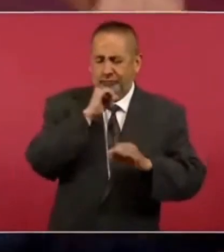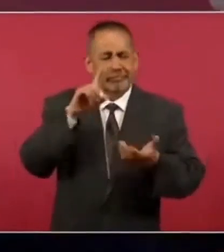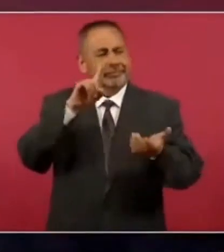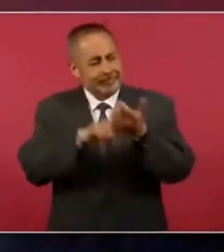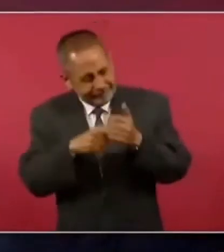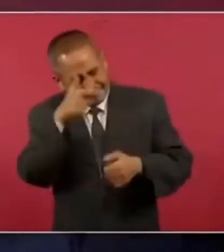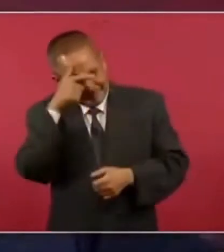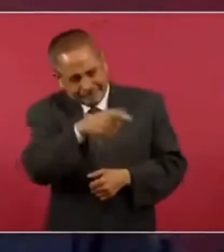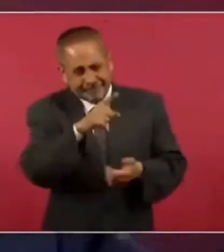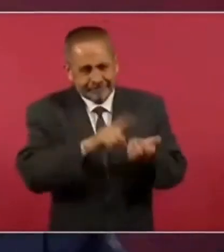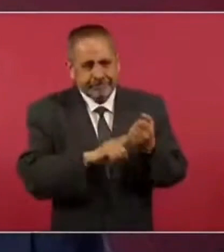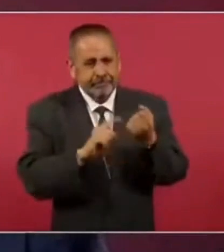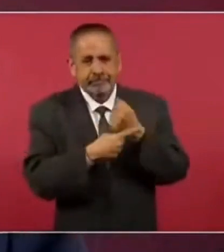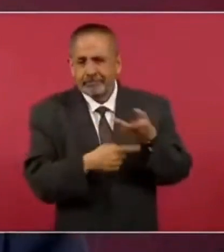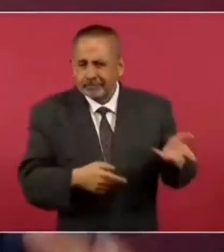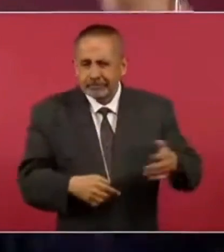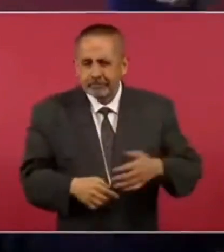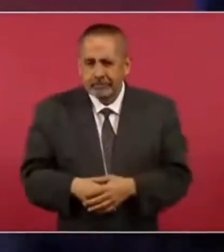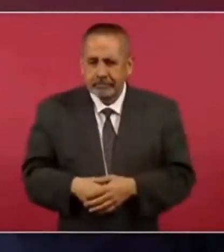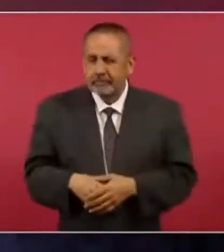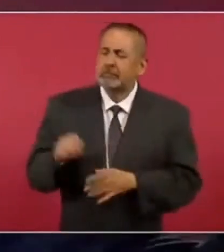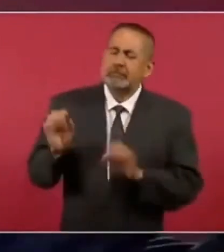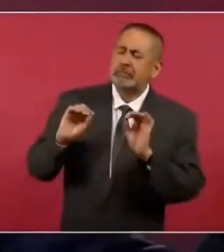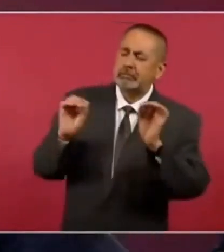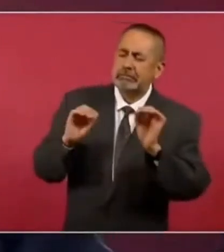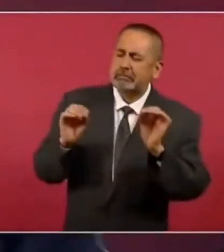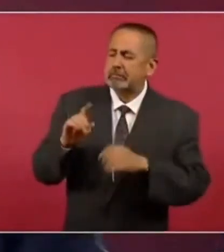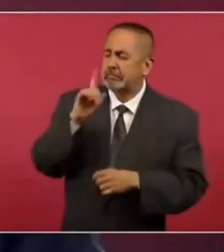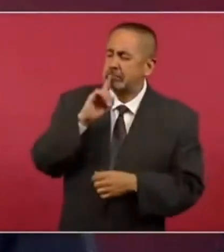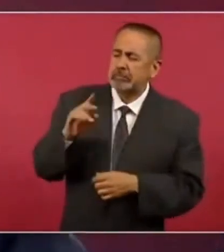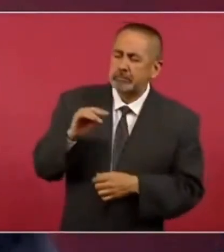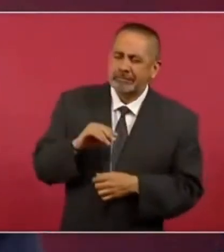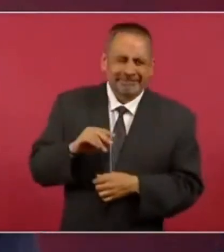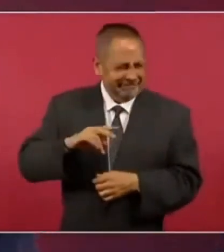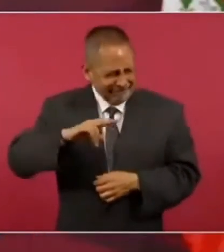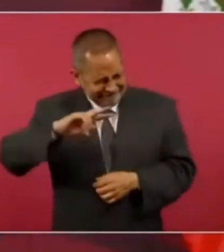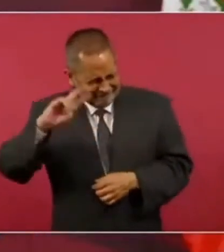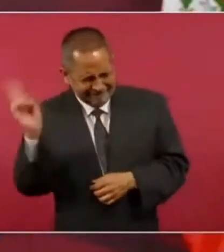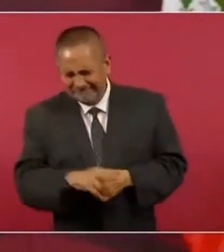No es cierto Claro que es cierto